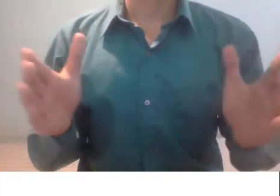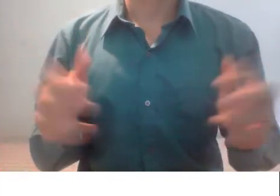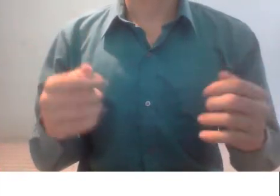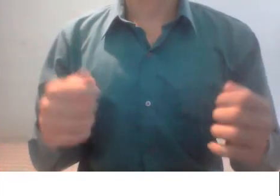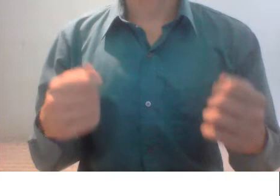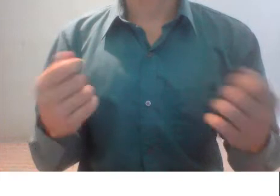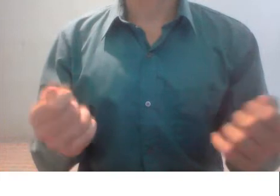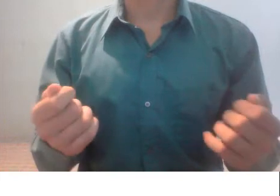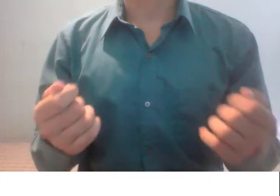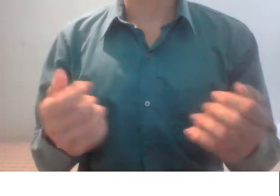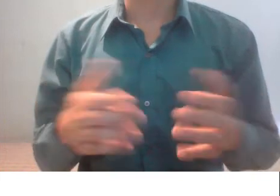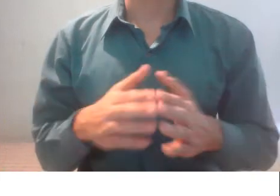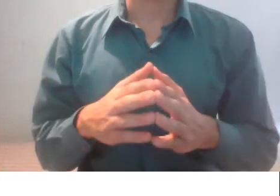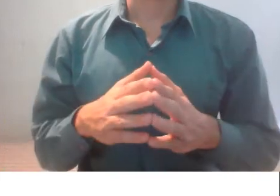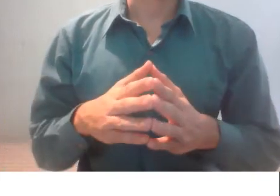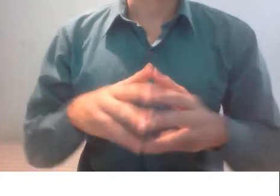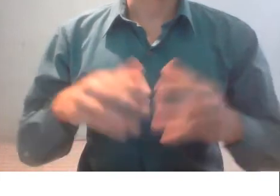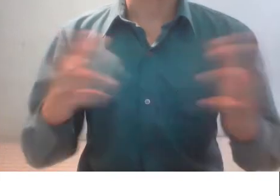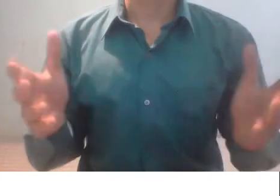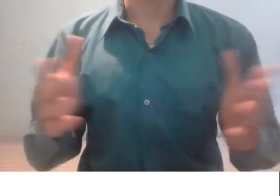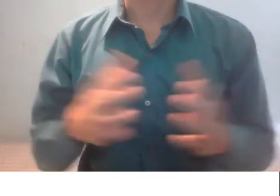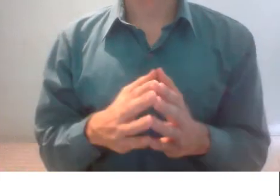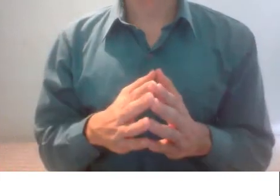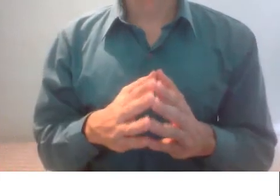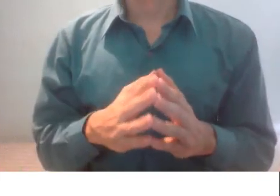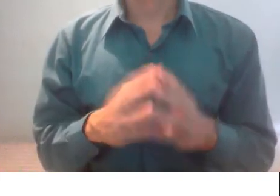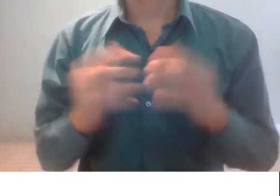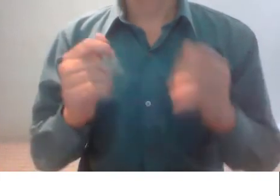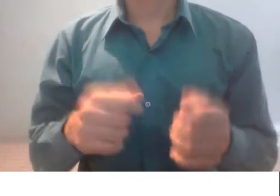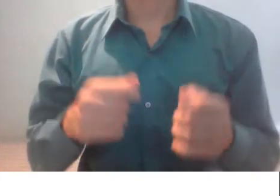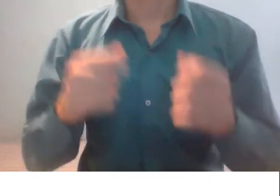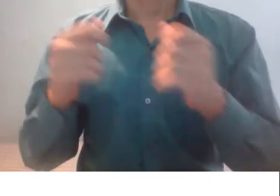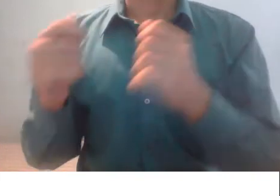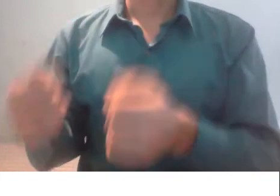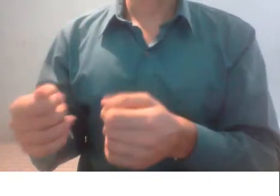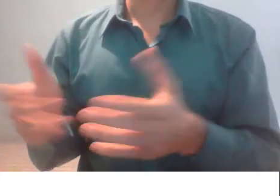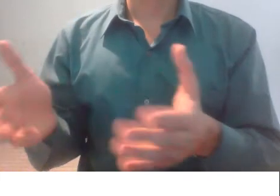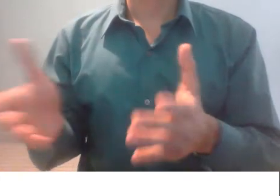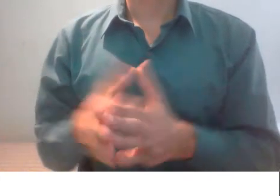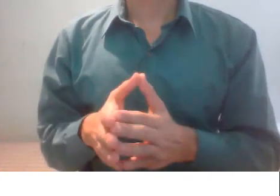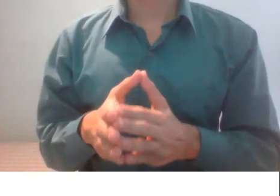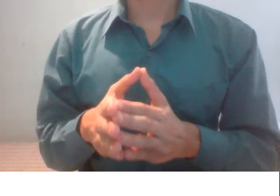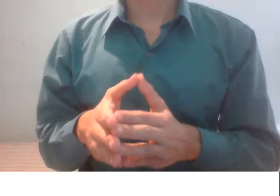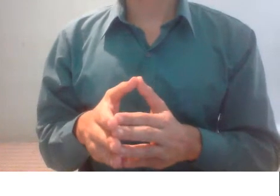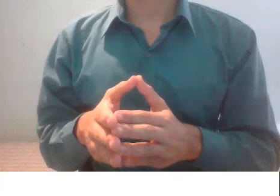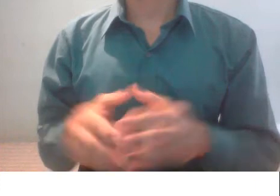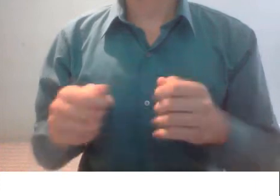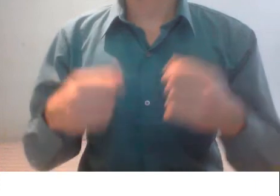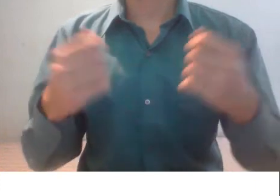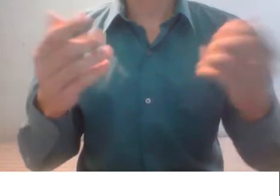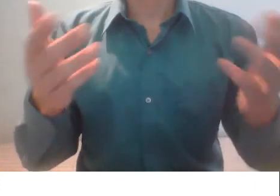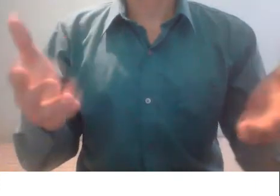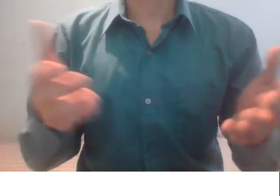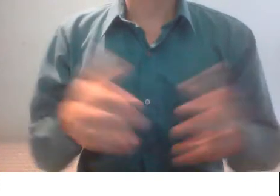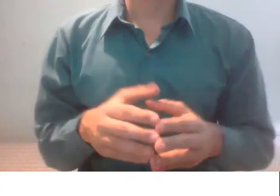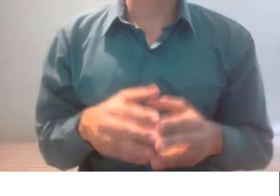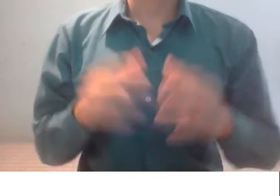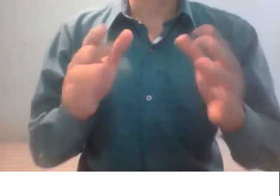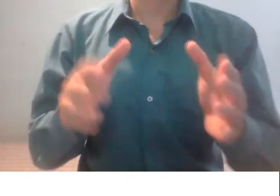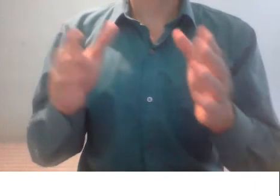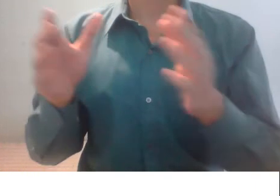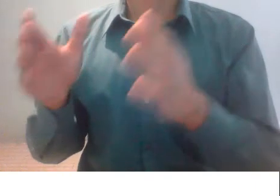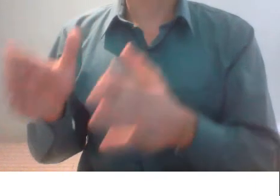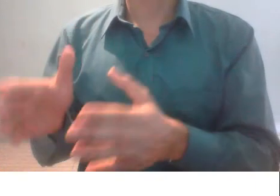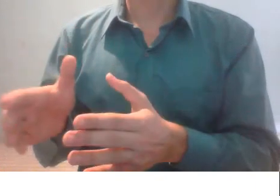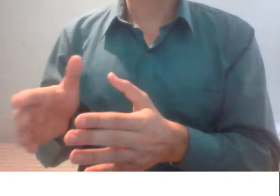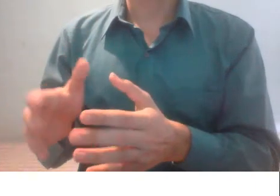dar argumentos que en ocasiones yo considero que pues no vienen ni al caso, de decir, ok, algunas personas no pagan impuestos, entonces ¿por qué yo tengo que hacerlo? El